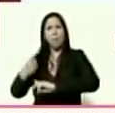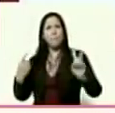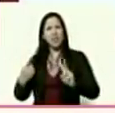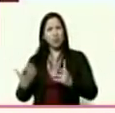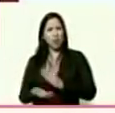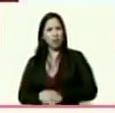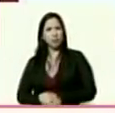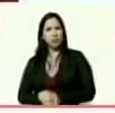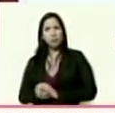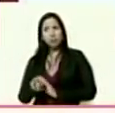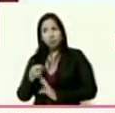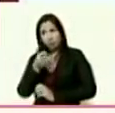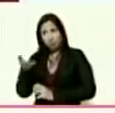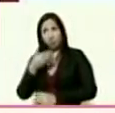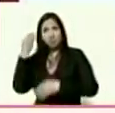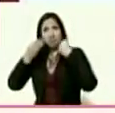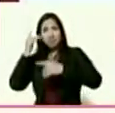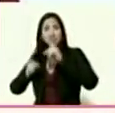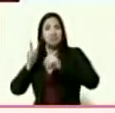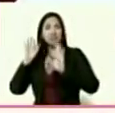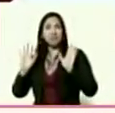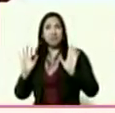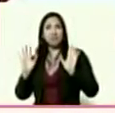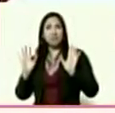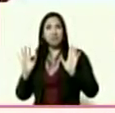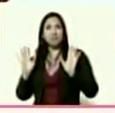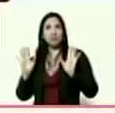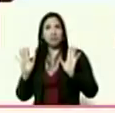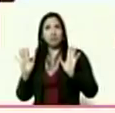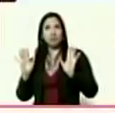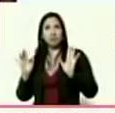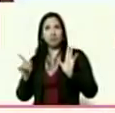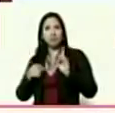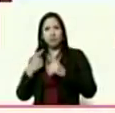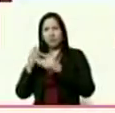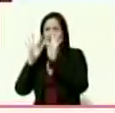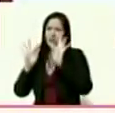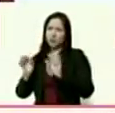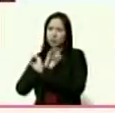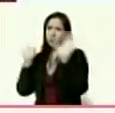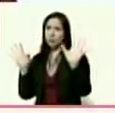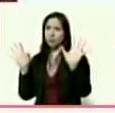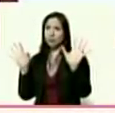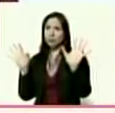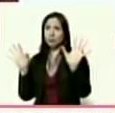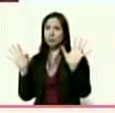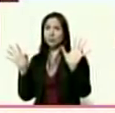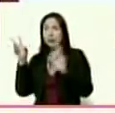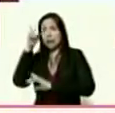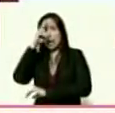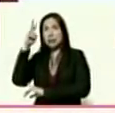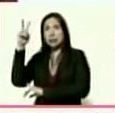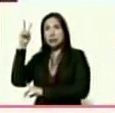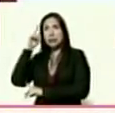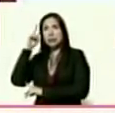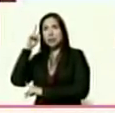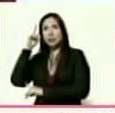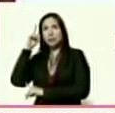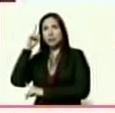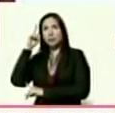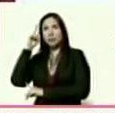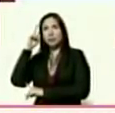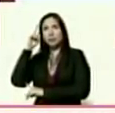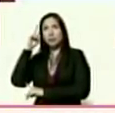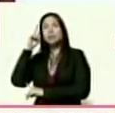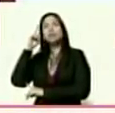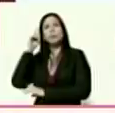Así se creen algunos, pues. Entonces, los mecanismos son claros. Las cancillerías, que se comuniquen